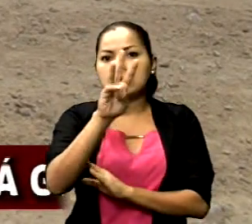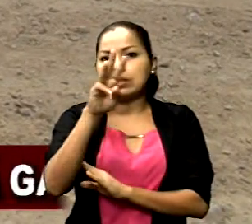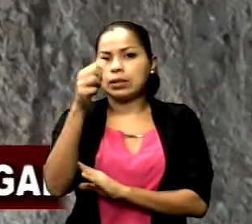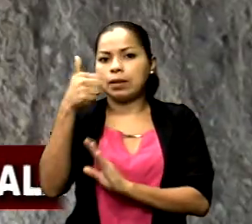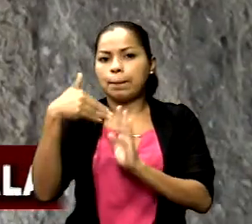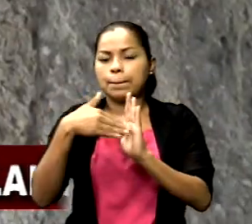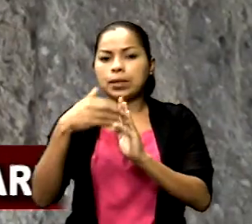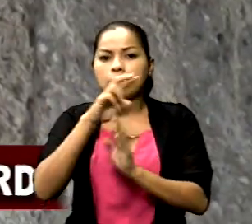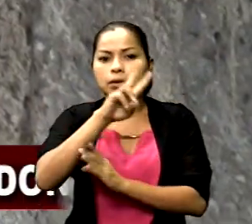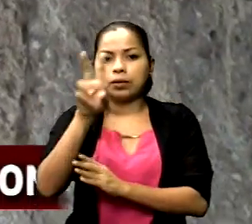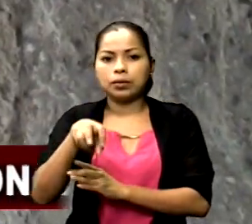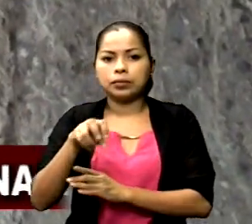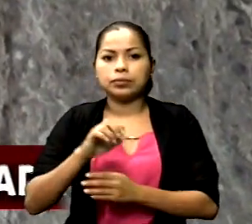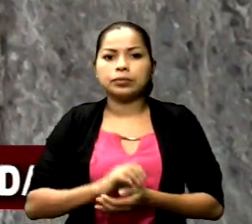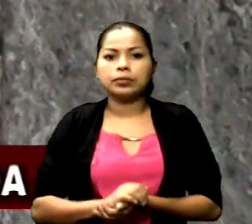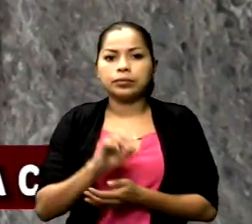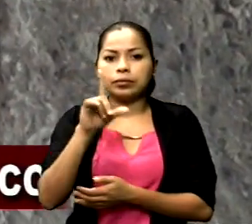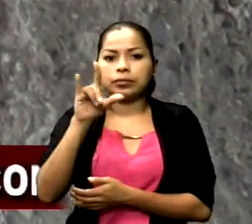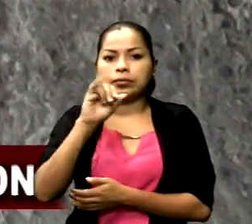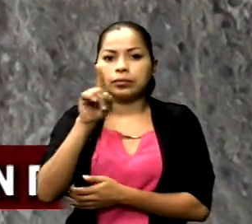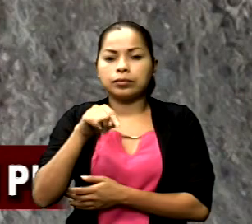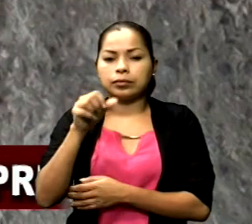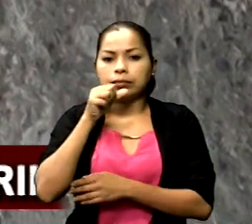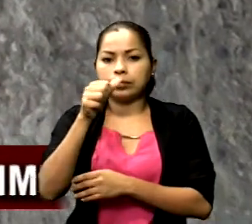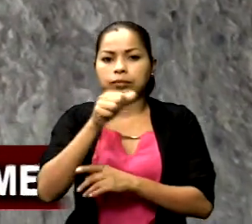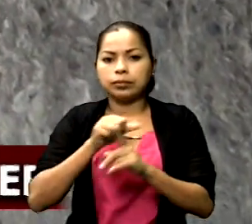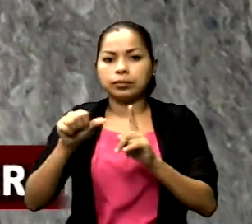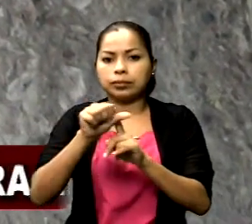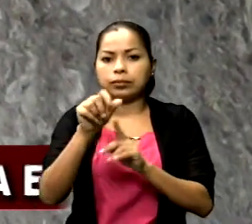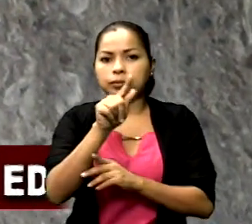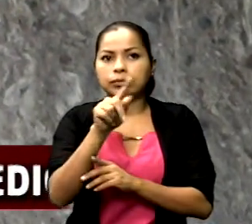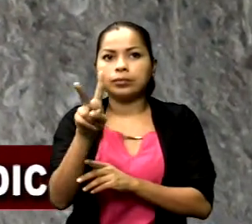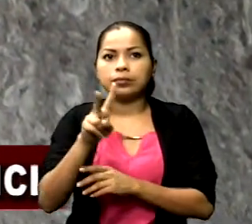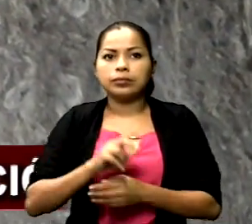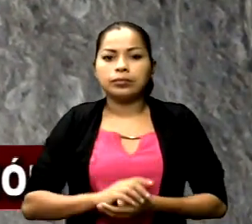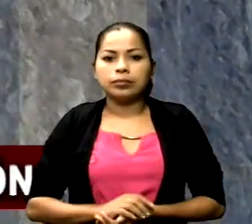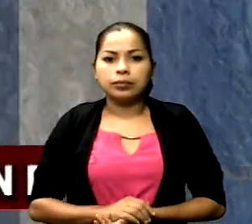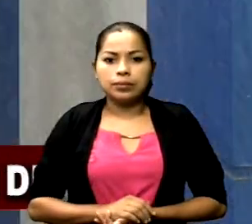2.536.000 córdobas. Liz Escoto, Noticias Asamblea TV.